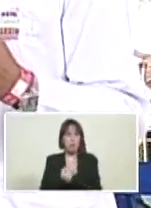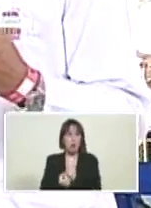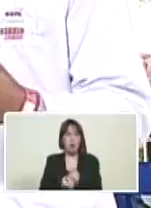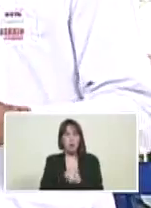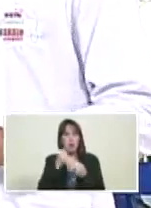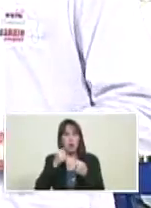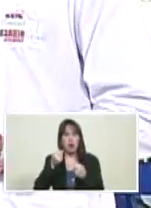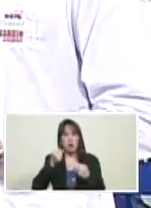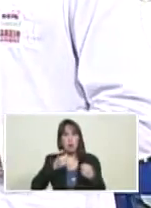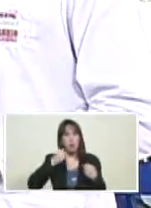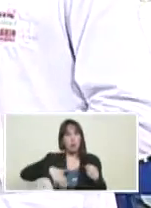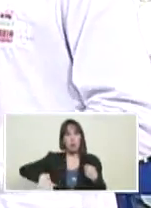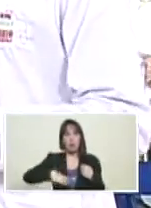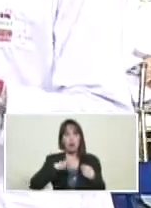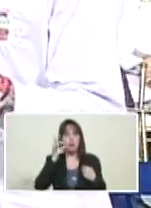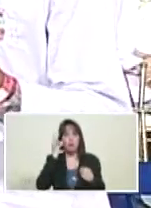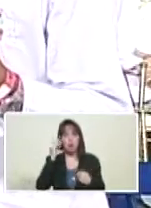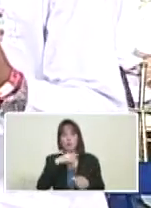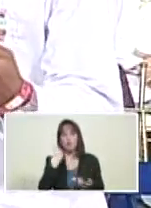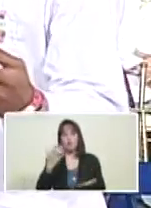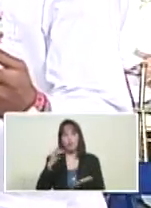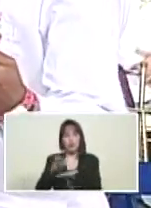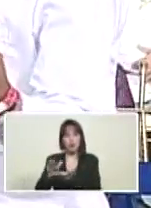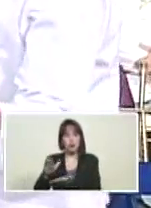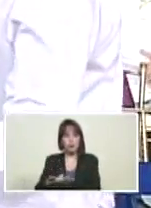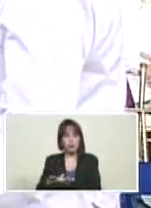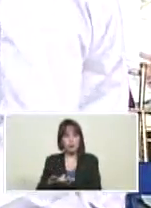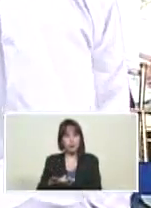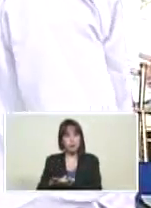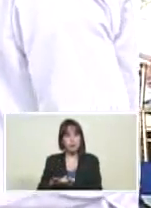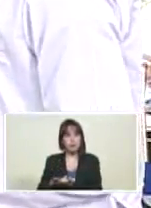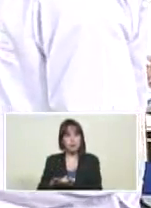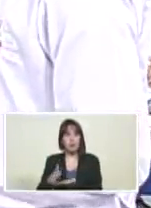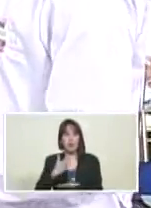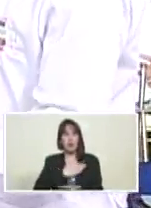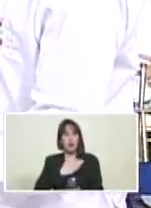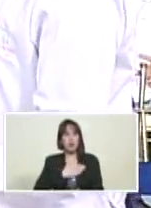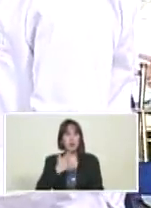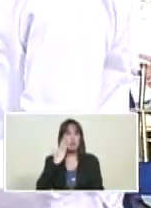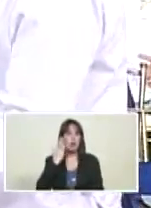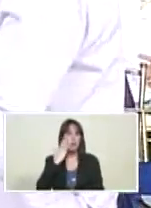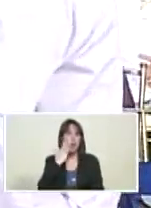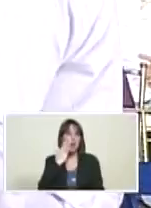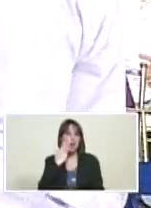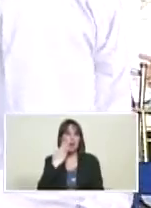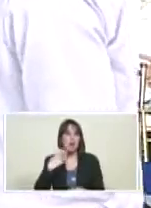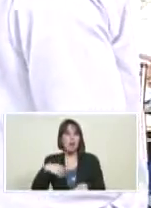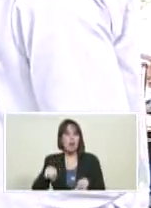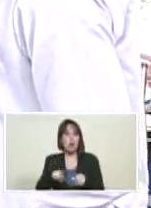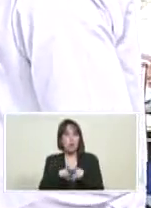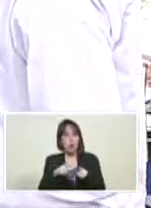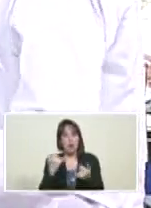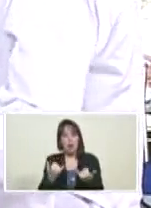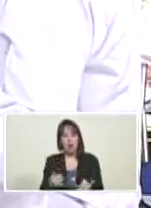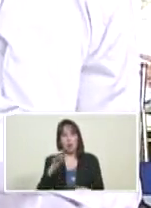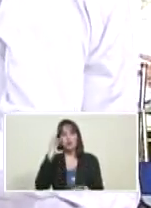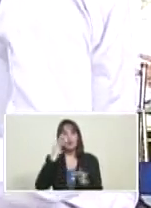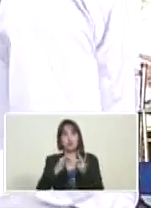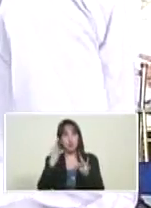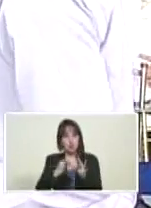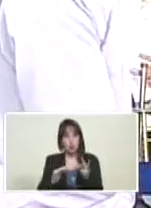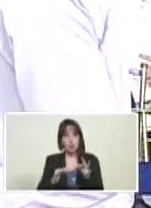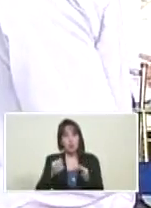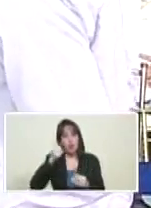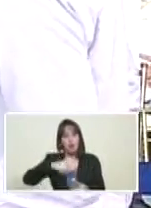esta señora tuvo que morir. Esta señora murió, que es mi madre, y afortunadamente pues aquí estoy, no solamente aquí